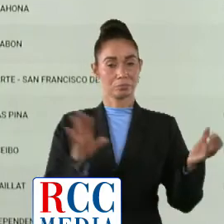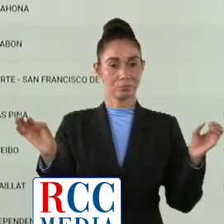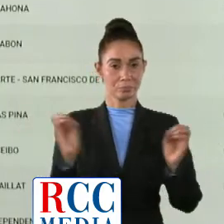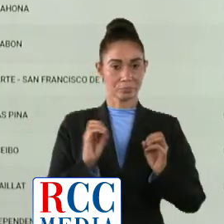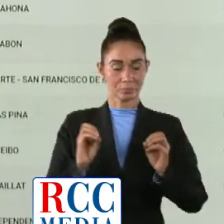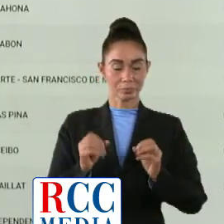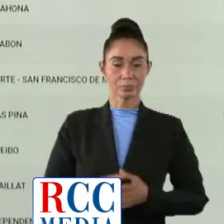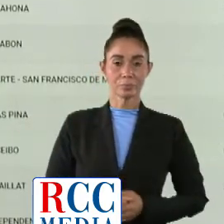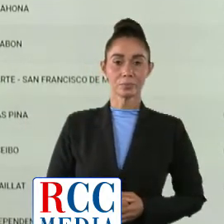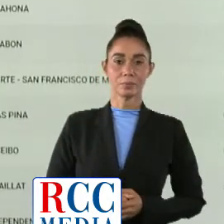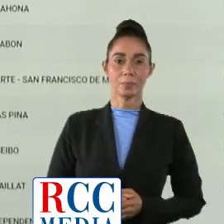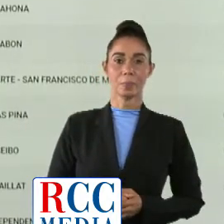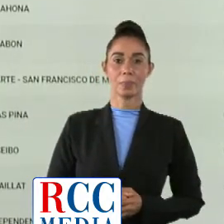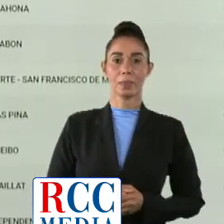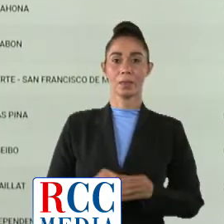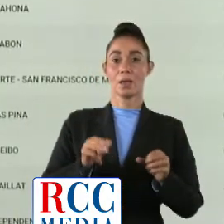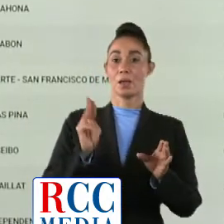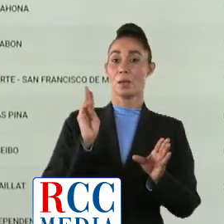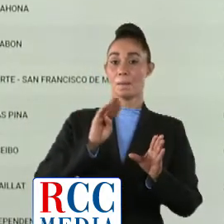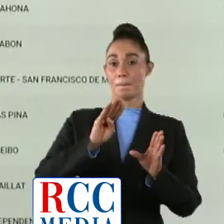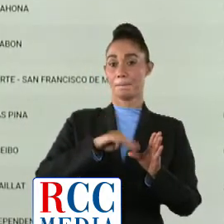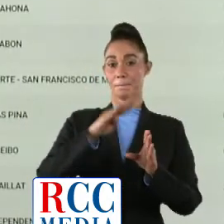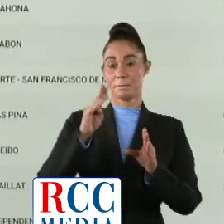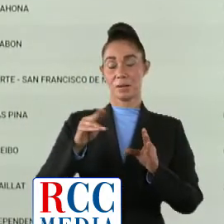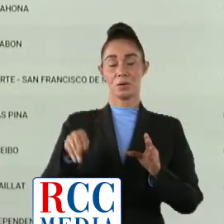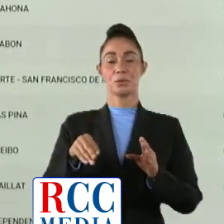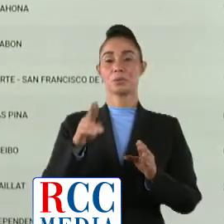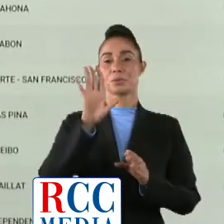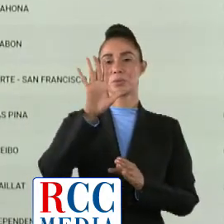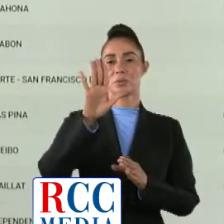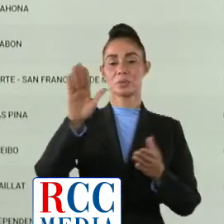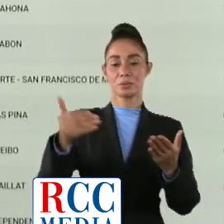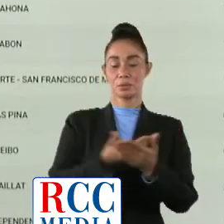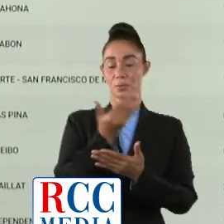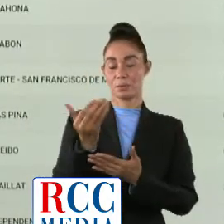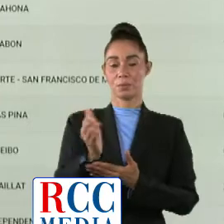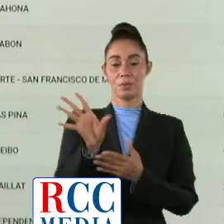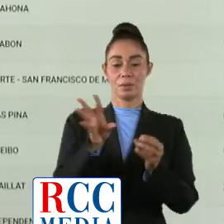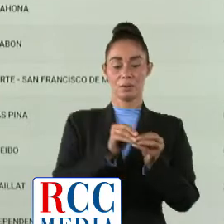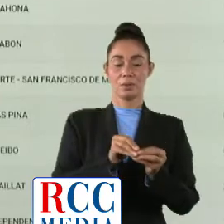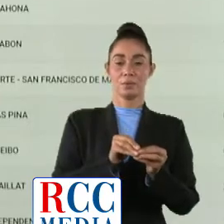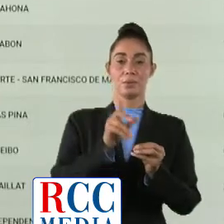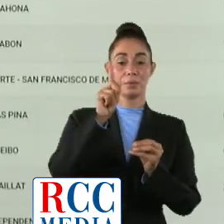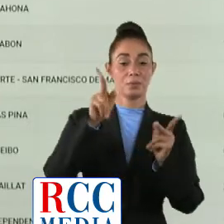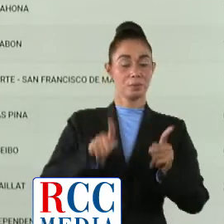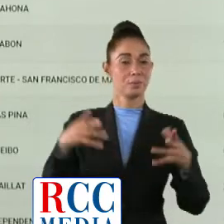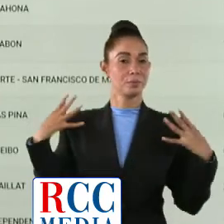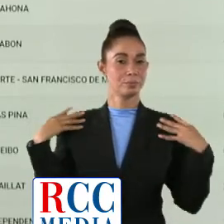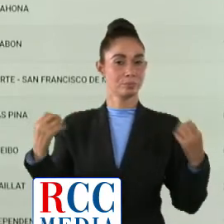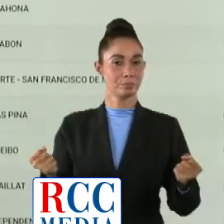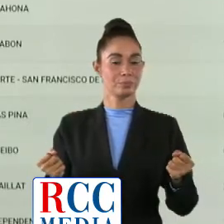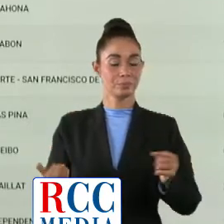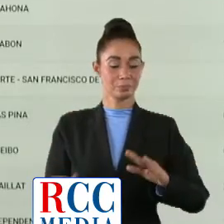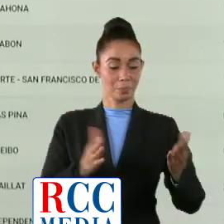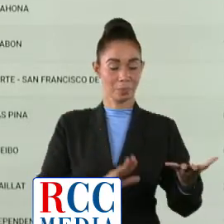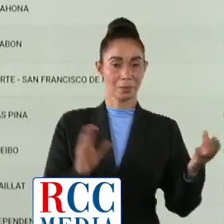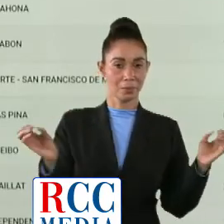fallecimientos. Bauruco, 0 casos nuevos, 5 acumulados, 1 recuperado,